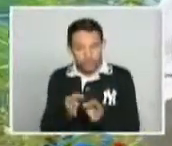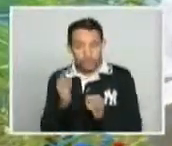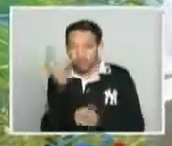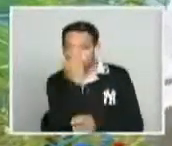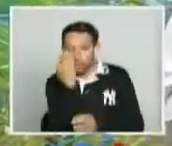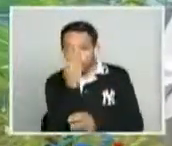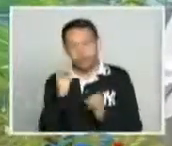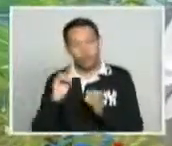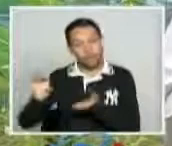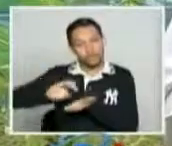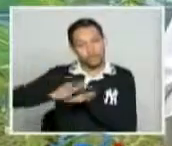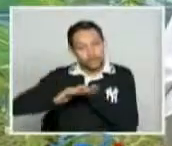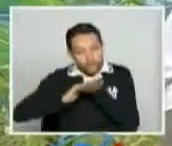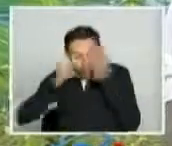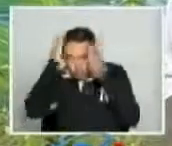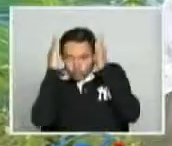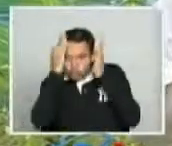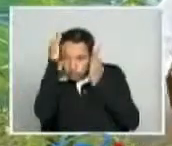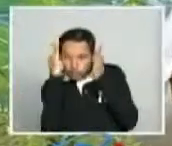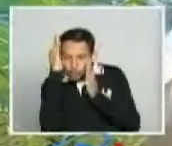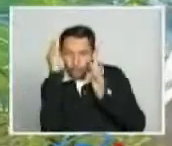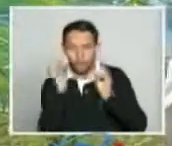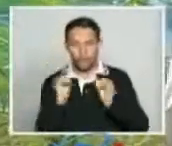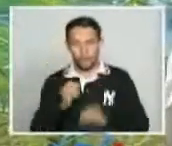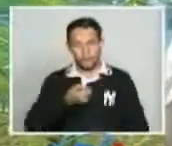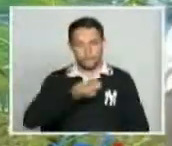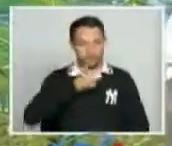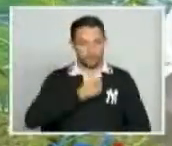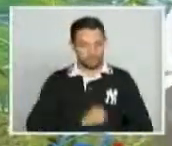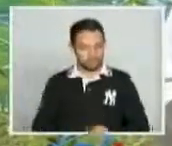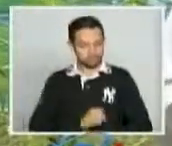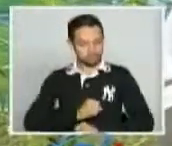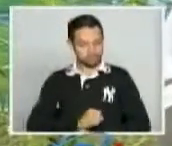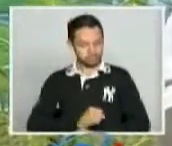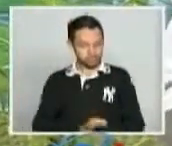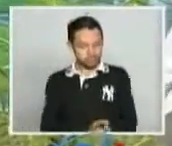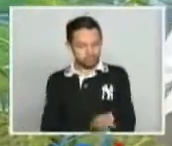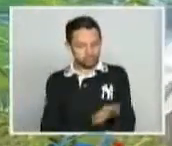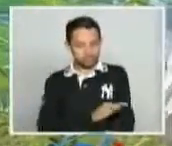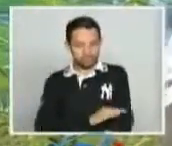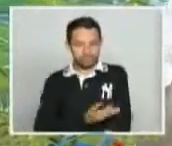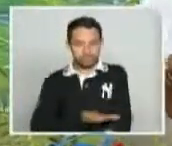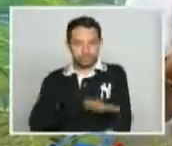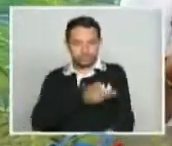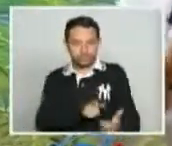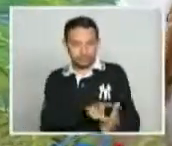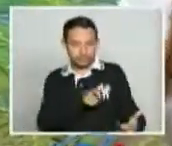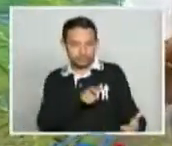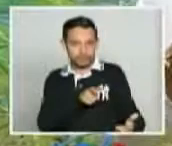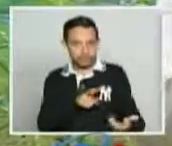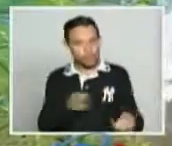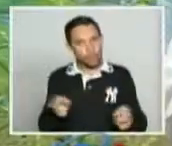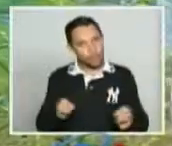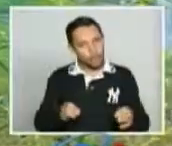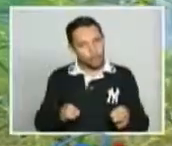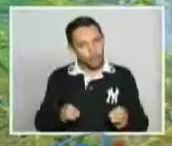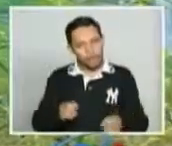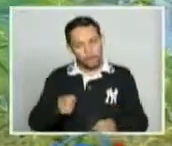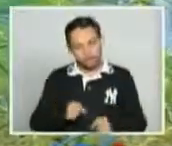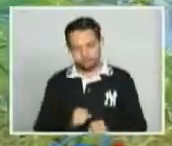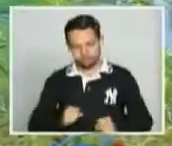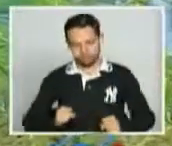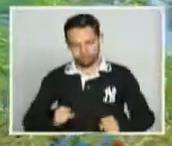que no se me caiga el pelo, unas pasticas para el colesterol y triglicéridos. otras pasticas para que no se me